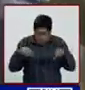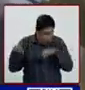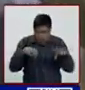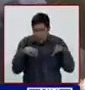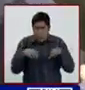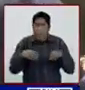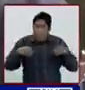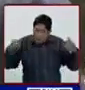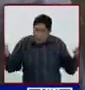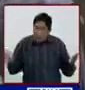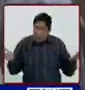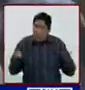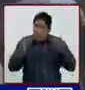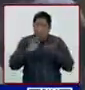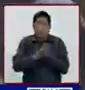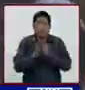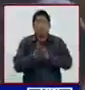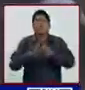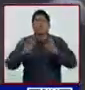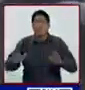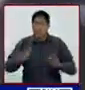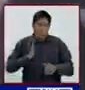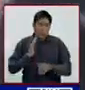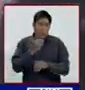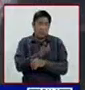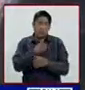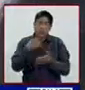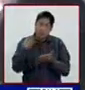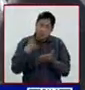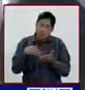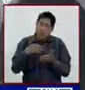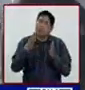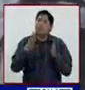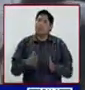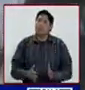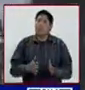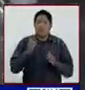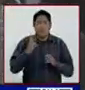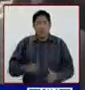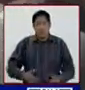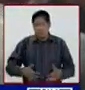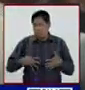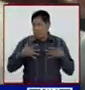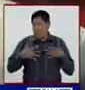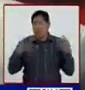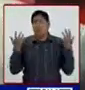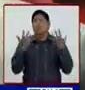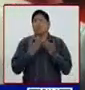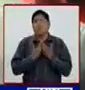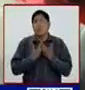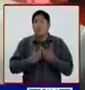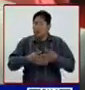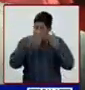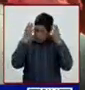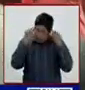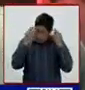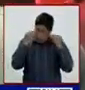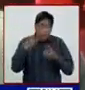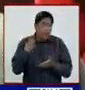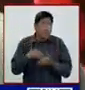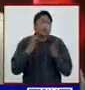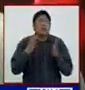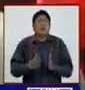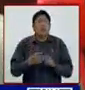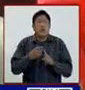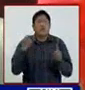para ser generadores de paz, inculcar en nuestros estudiantes una vida en armonía. Si tenemos que enseñar a los estudiantes